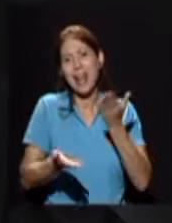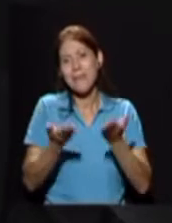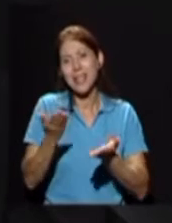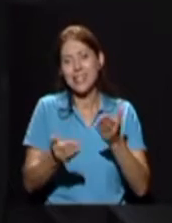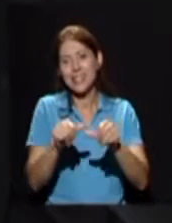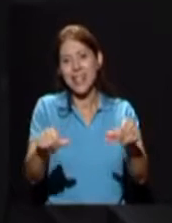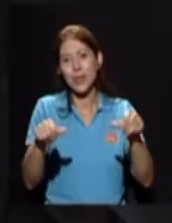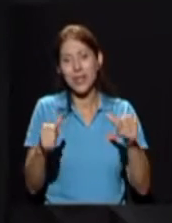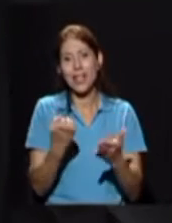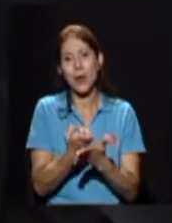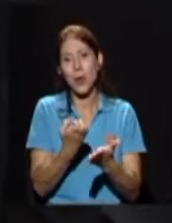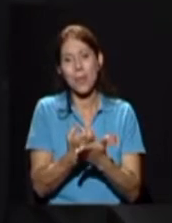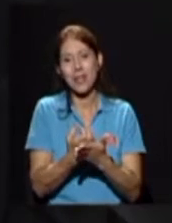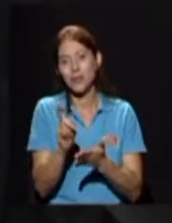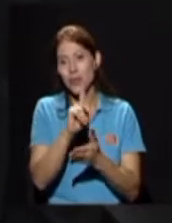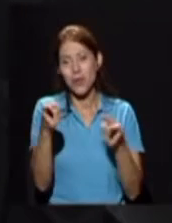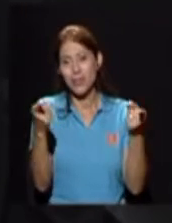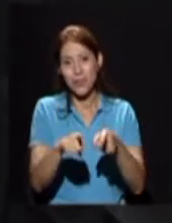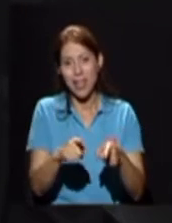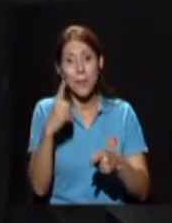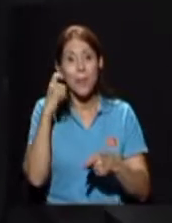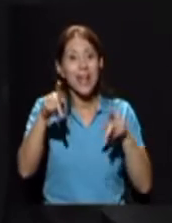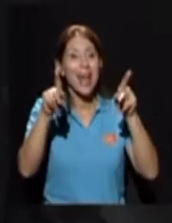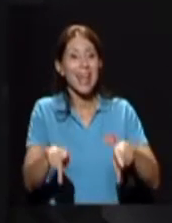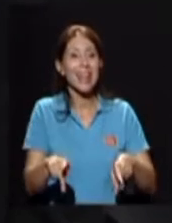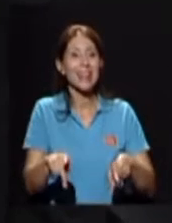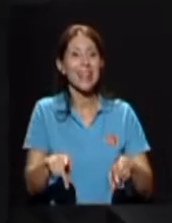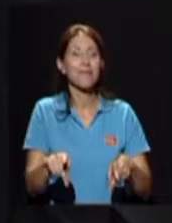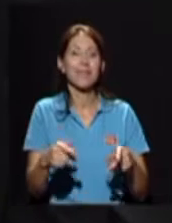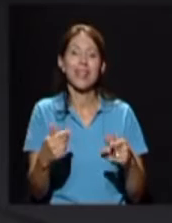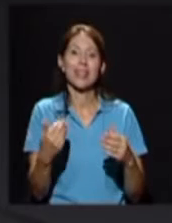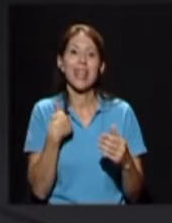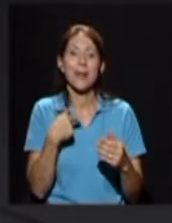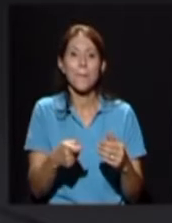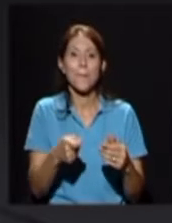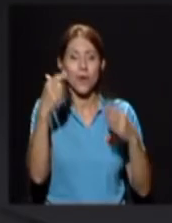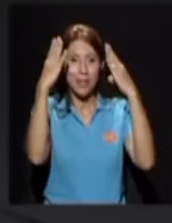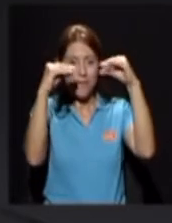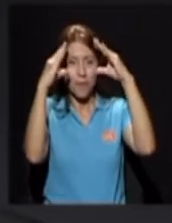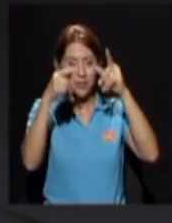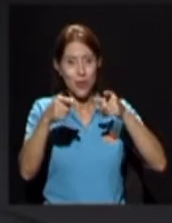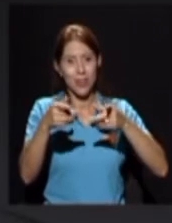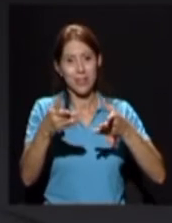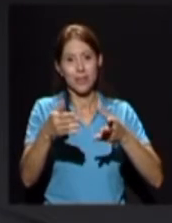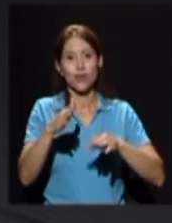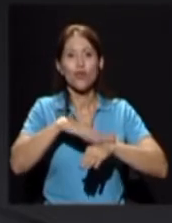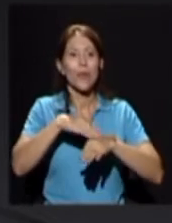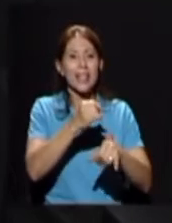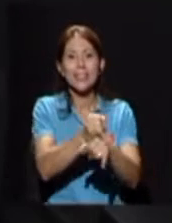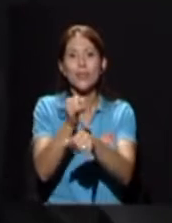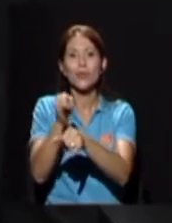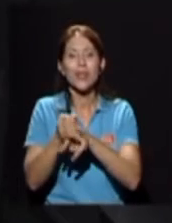sucede. La gente tiene todavía menos información sobre la institucionalidad que administra los sectores económicos. Pero en servicios sociales,